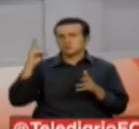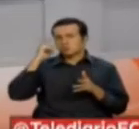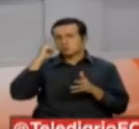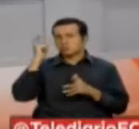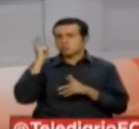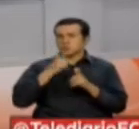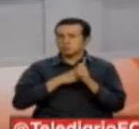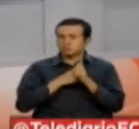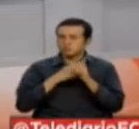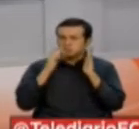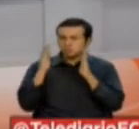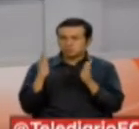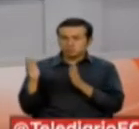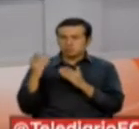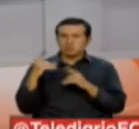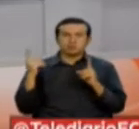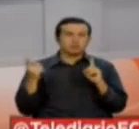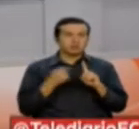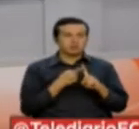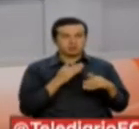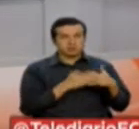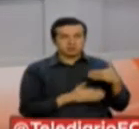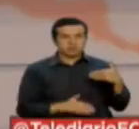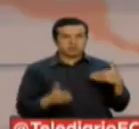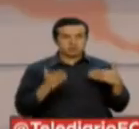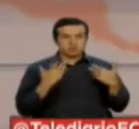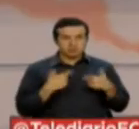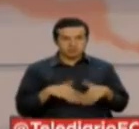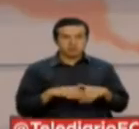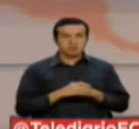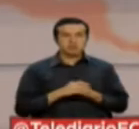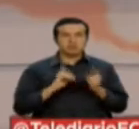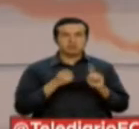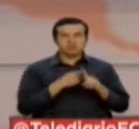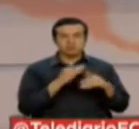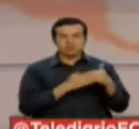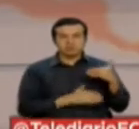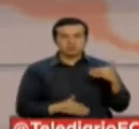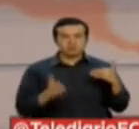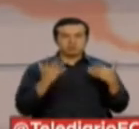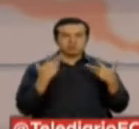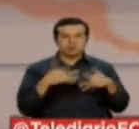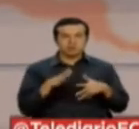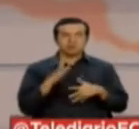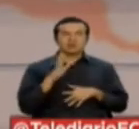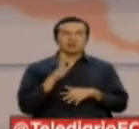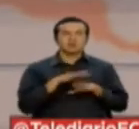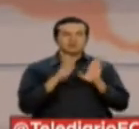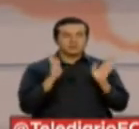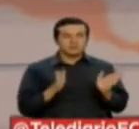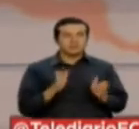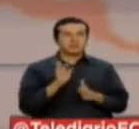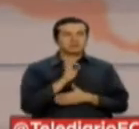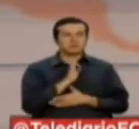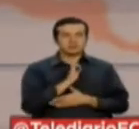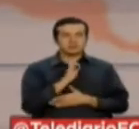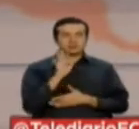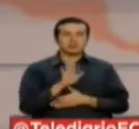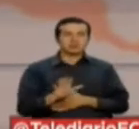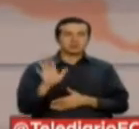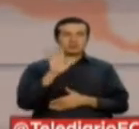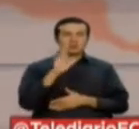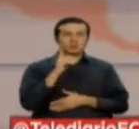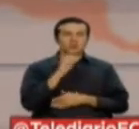intervención es urgente? Bueno, la primera etapa, ya creamos las mesas técnicas para trabajar en los siguientes territorios: